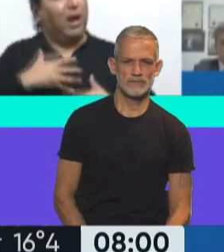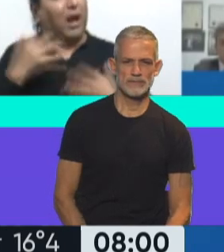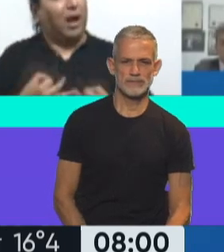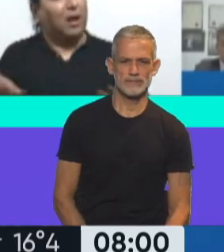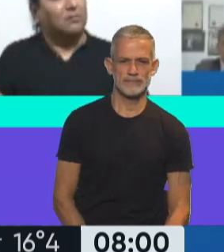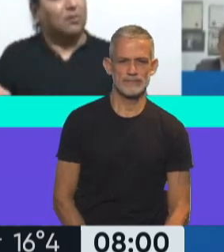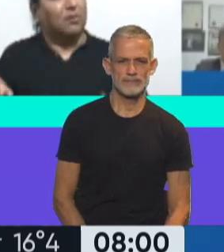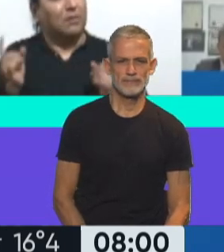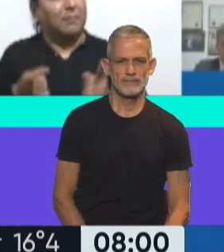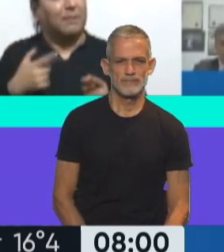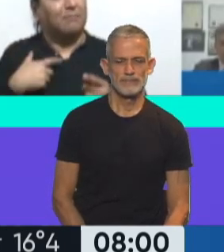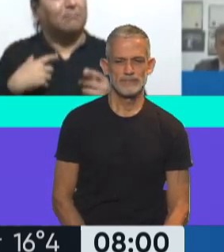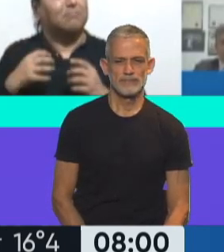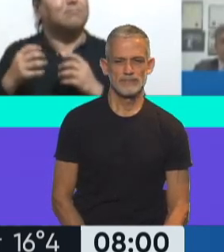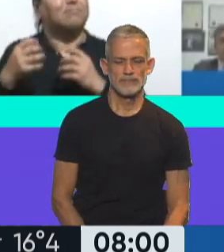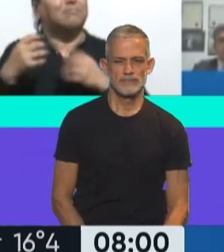mesa.